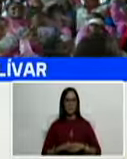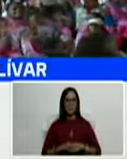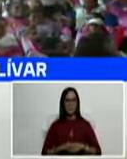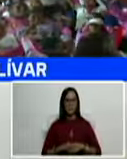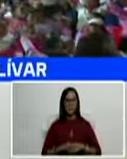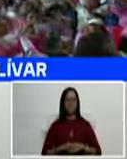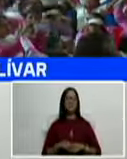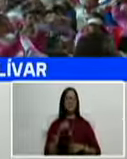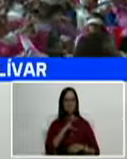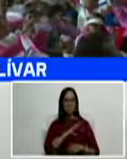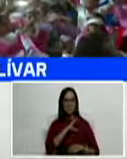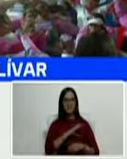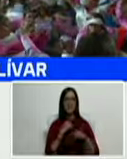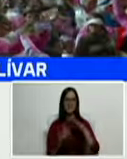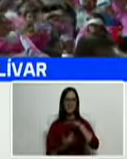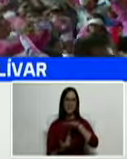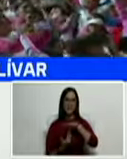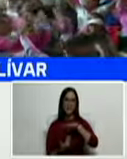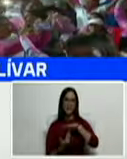Los comités de bases